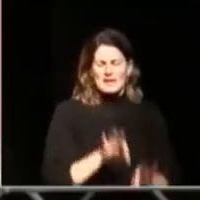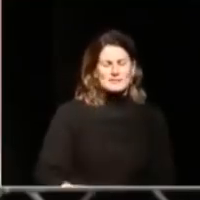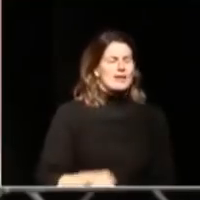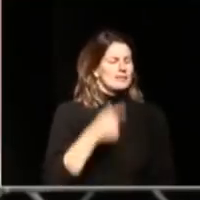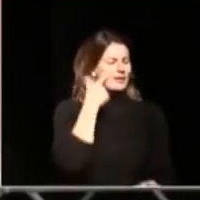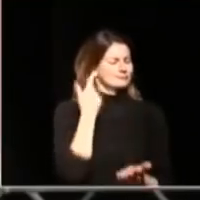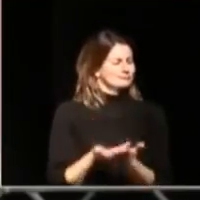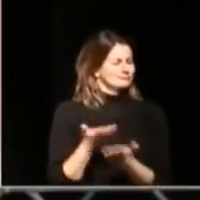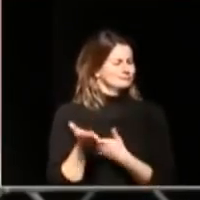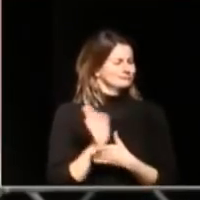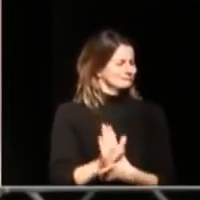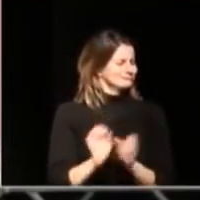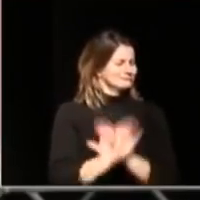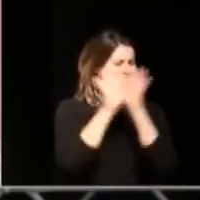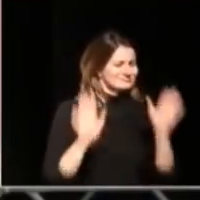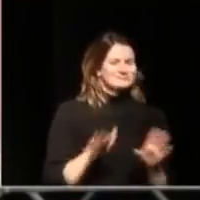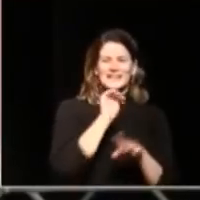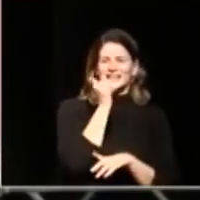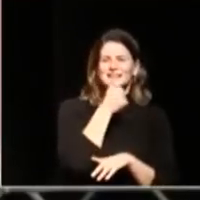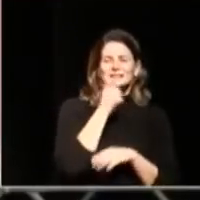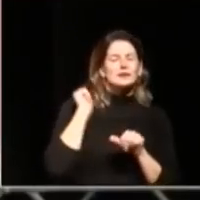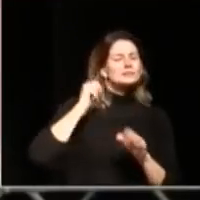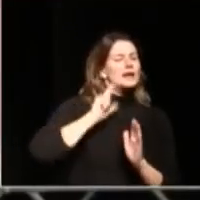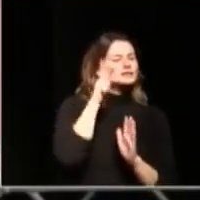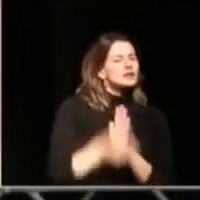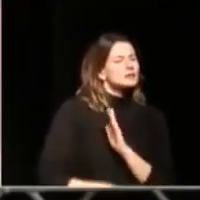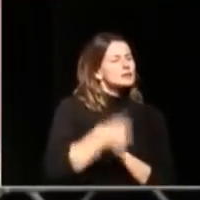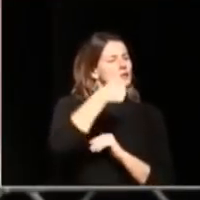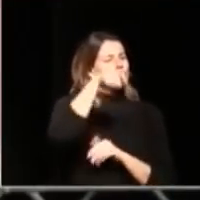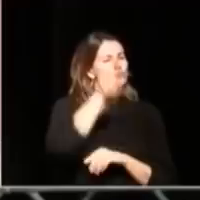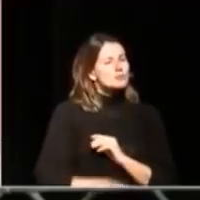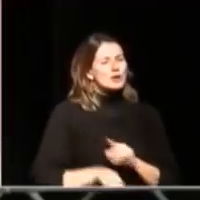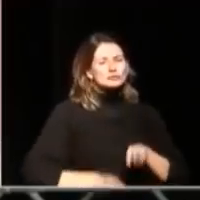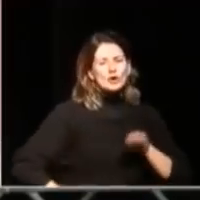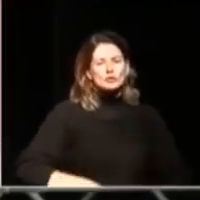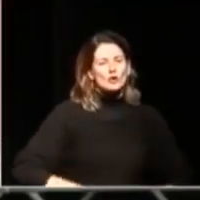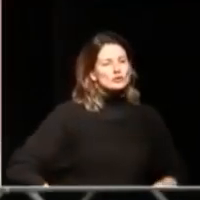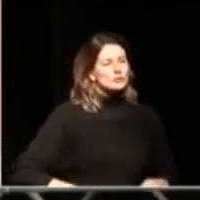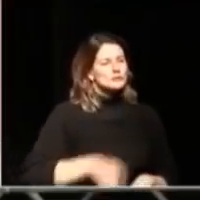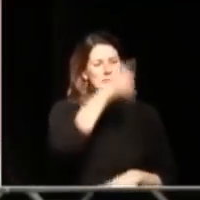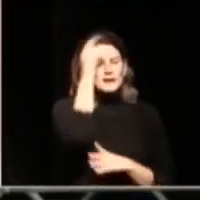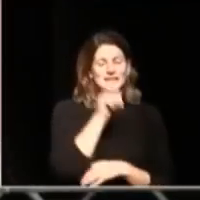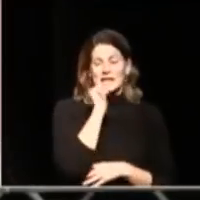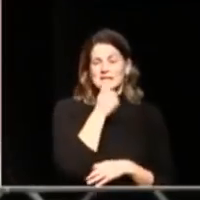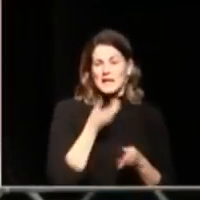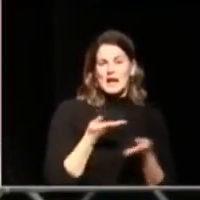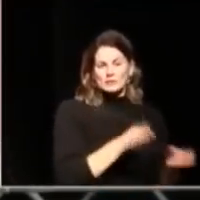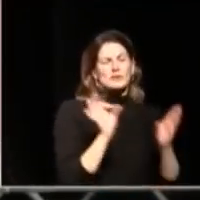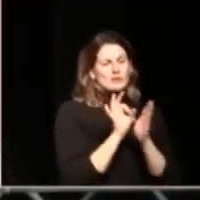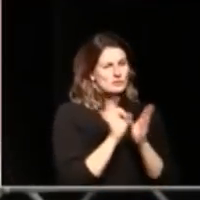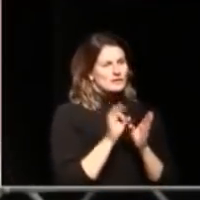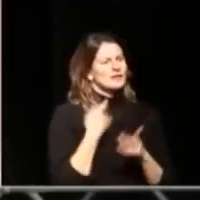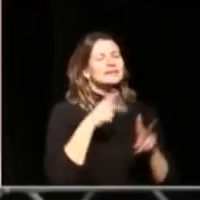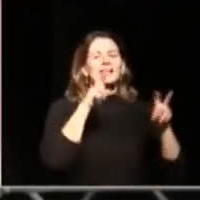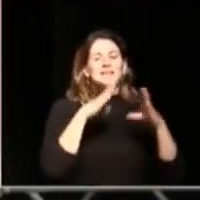les conoceréis. ¿Quién sostiene el gobierno históricamente más corrupto en la Comunidad de Madrid? Ciudadanos. ¿Quién sostiene el gobierno de